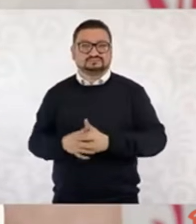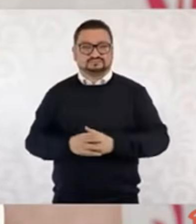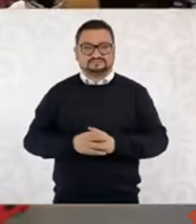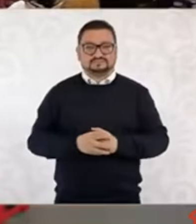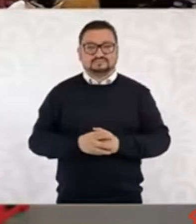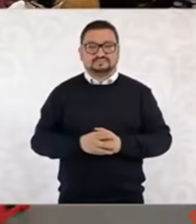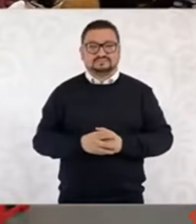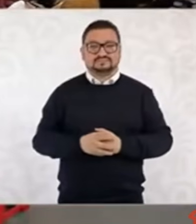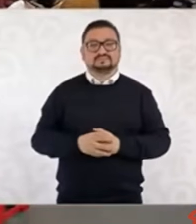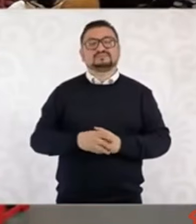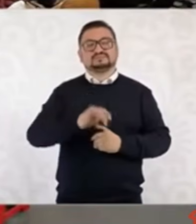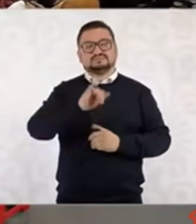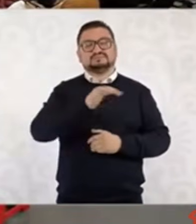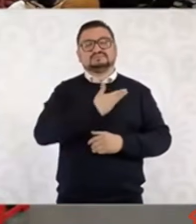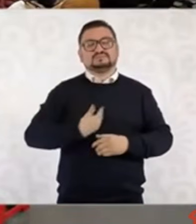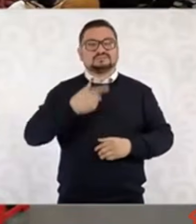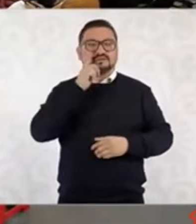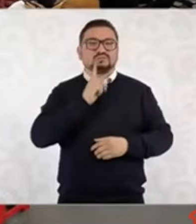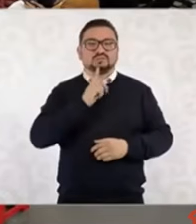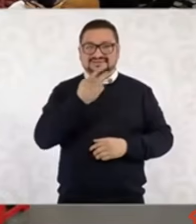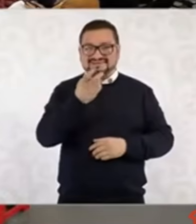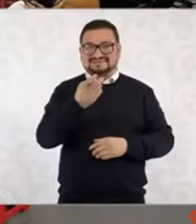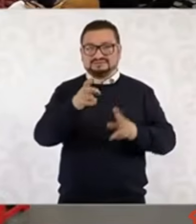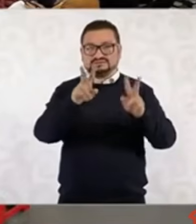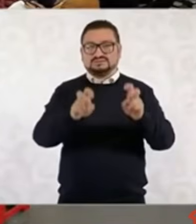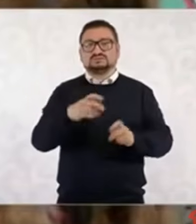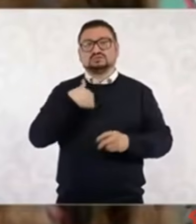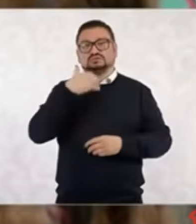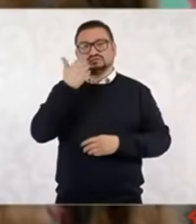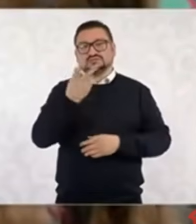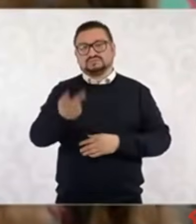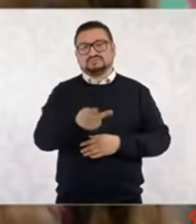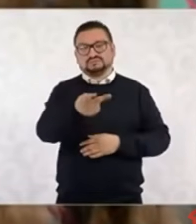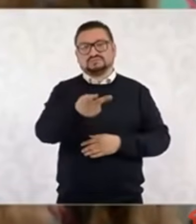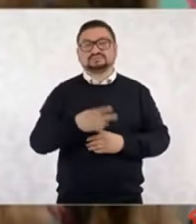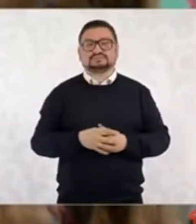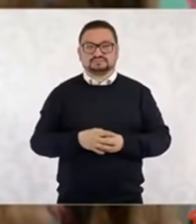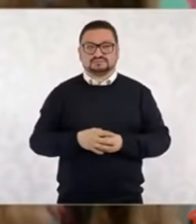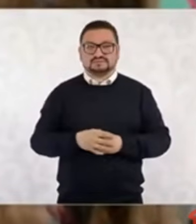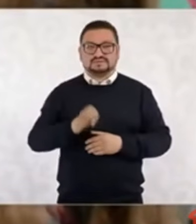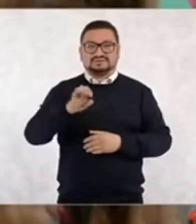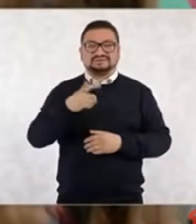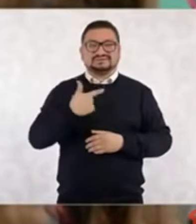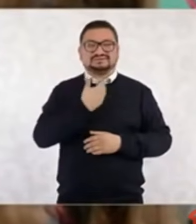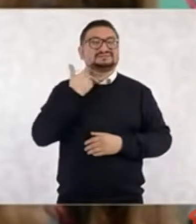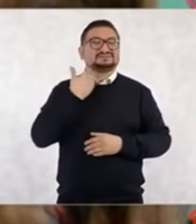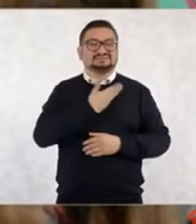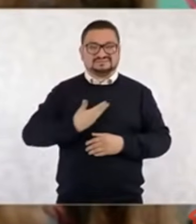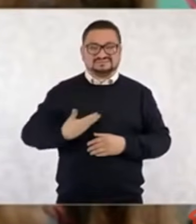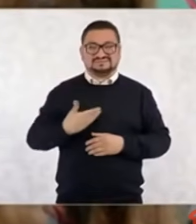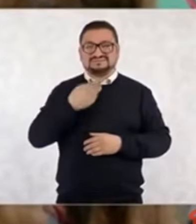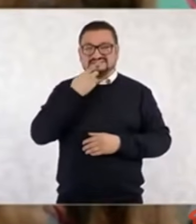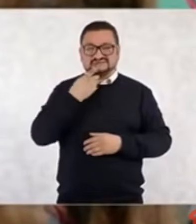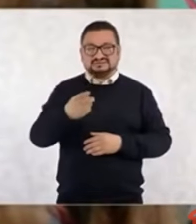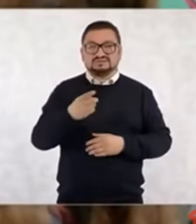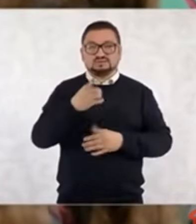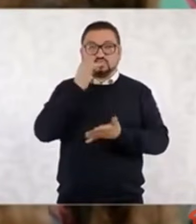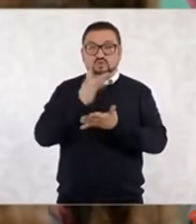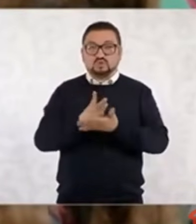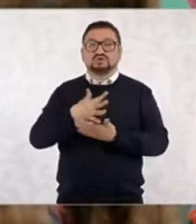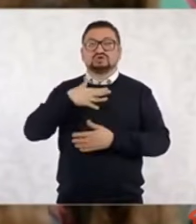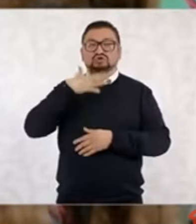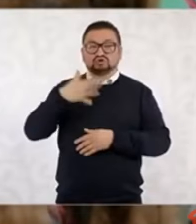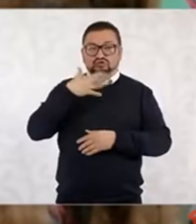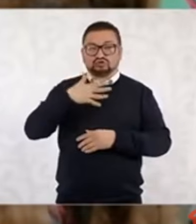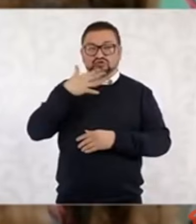Sí, Presidenta. Sobre ese tema también quisiera preguntarle, el expresidente dijo que solo se haría cargo de la corrupción